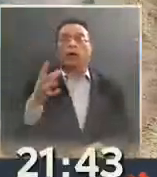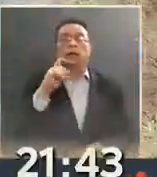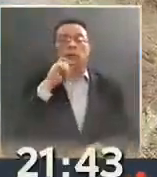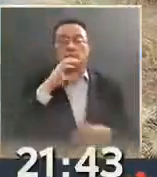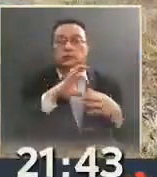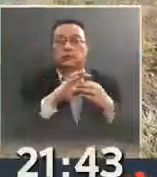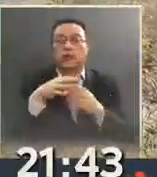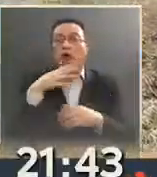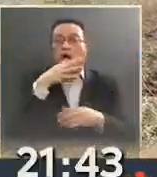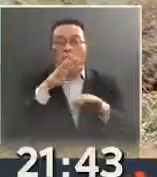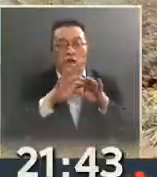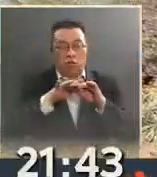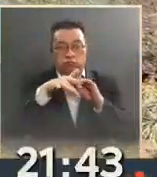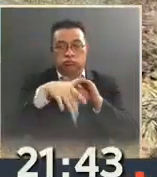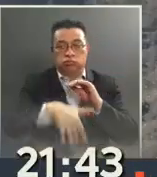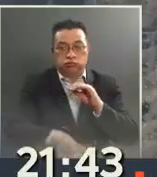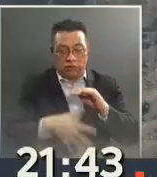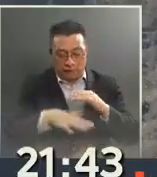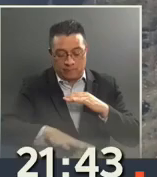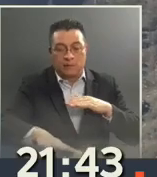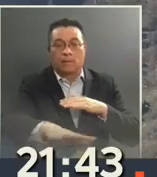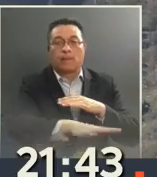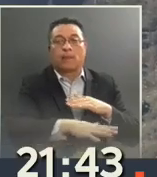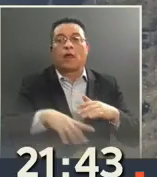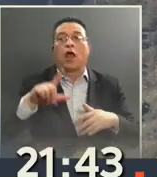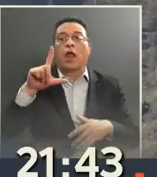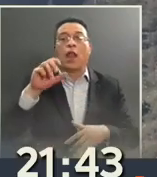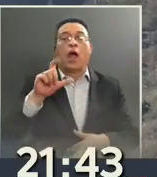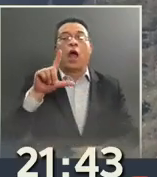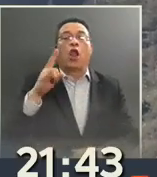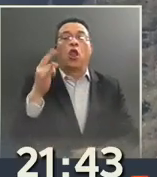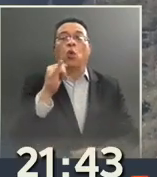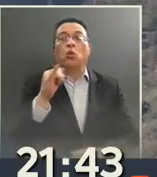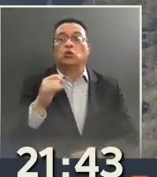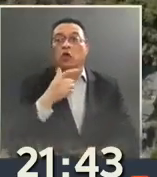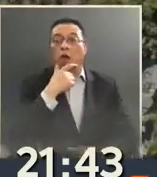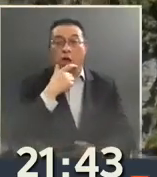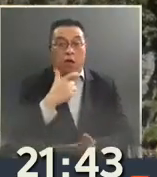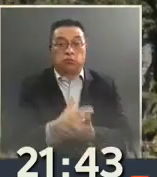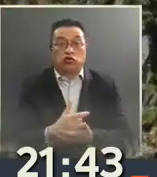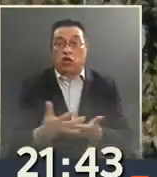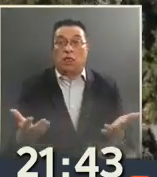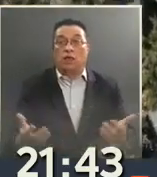de agua y el embalse de La Luz sencillamente impresionan.